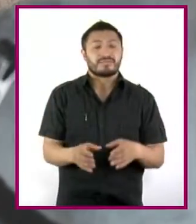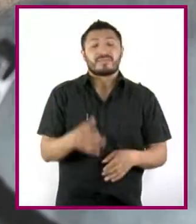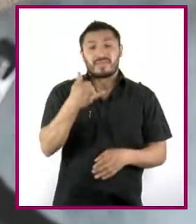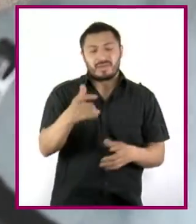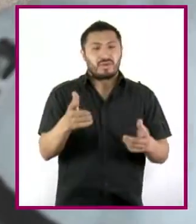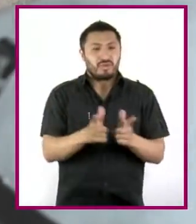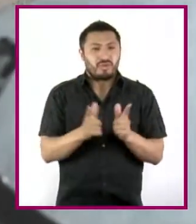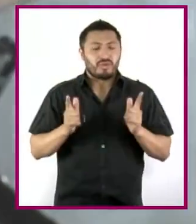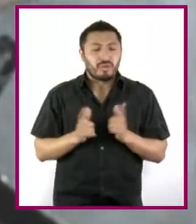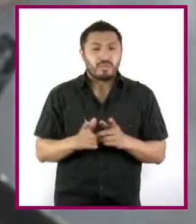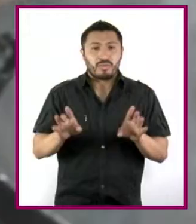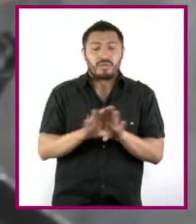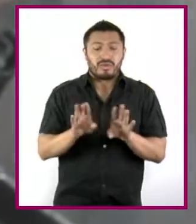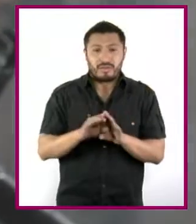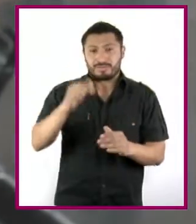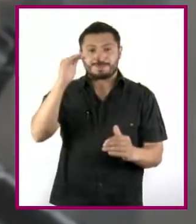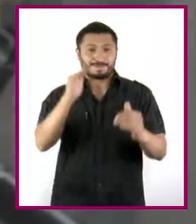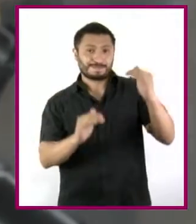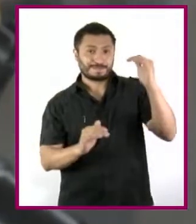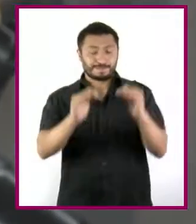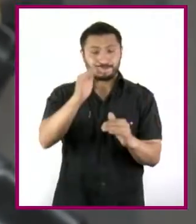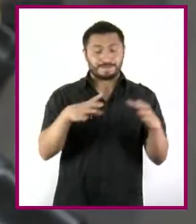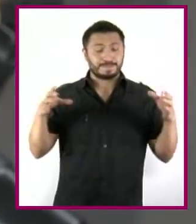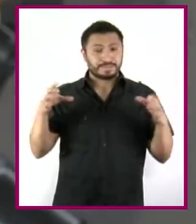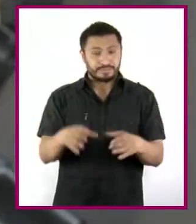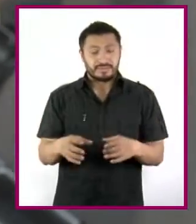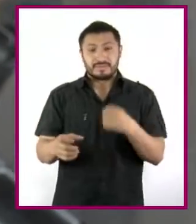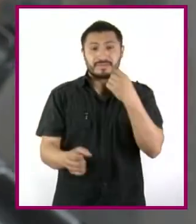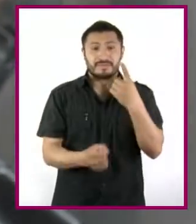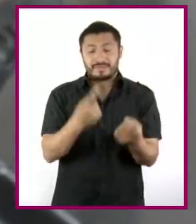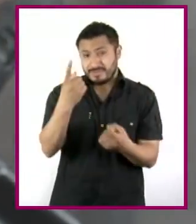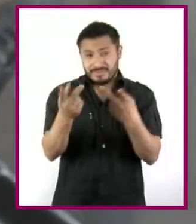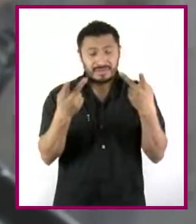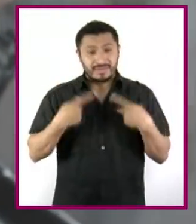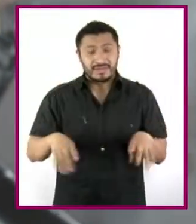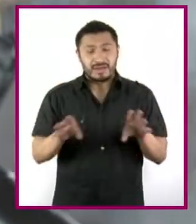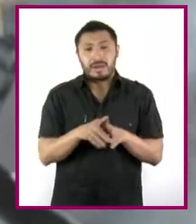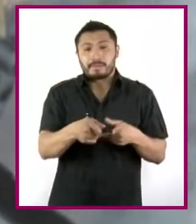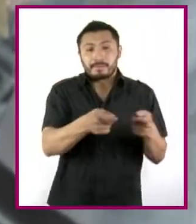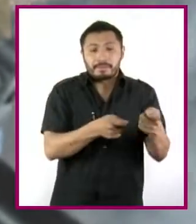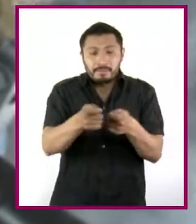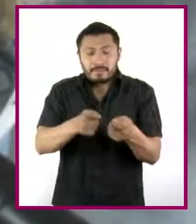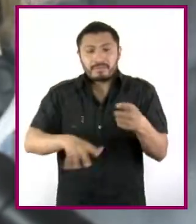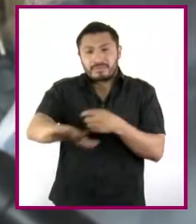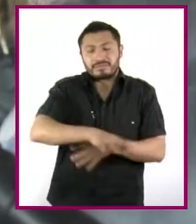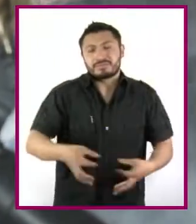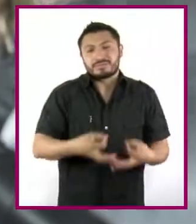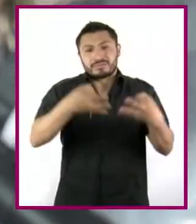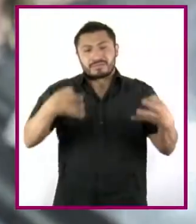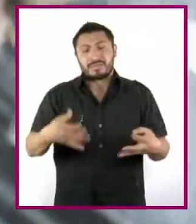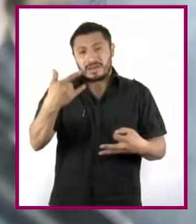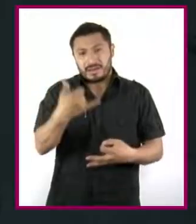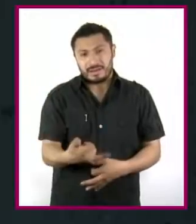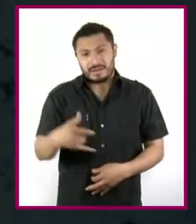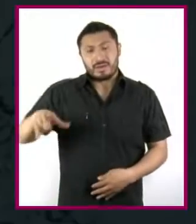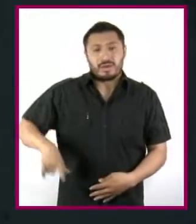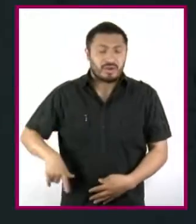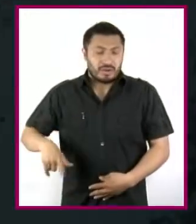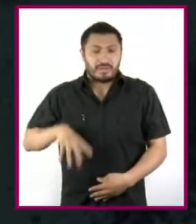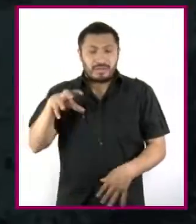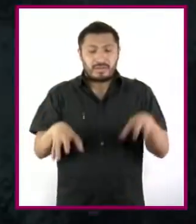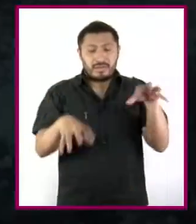criminales desestabilizaron las estructuras comunitarias. En algunos casos, asumieron el control de territorios y gobiernos locales.